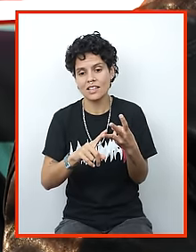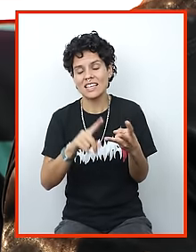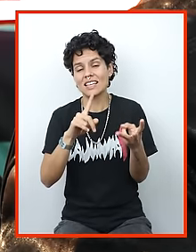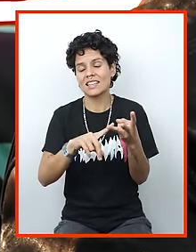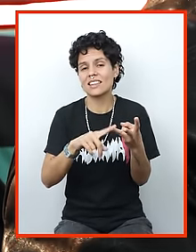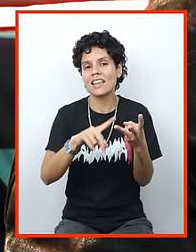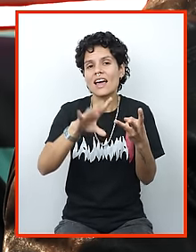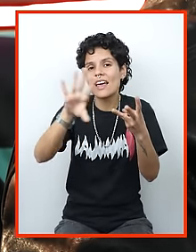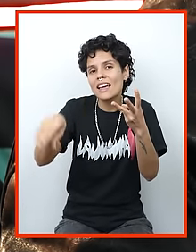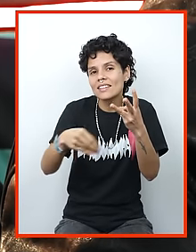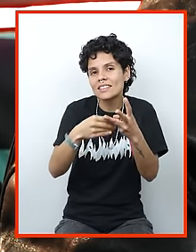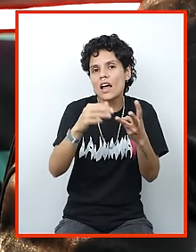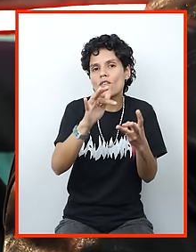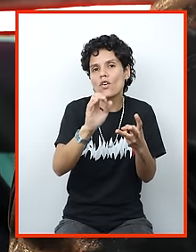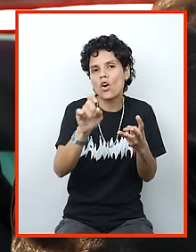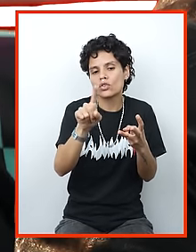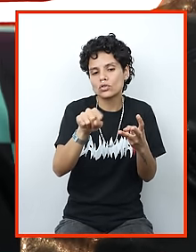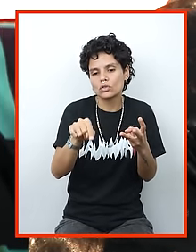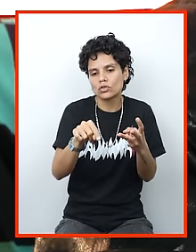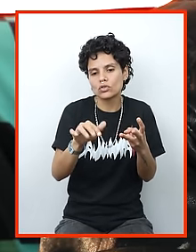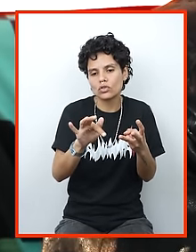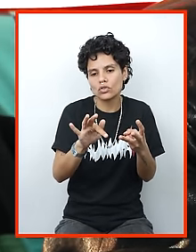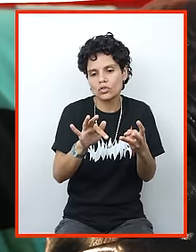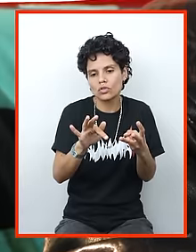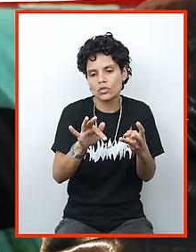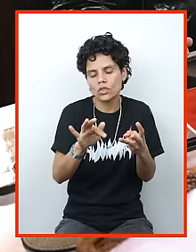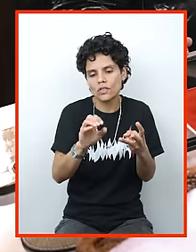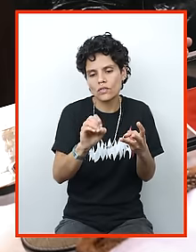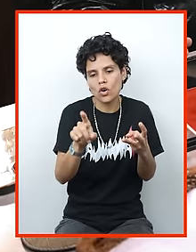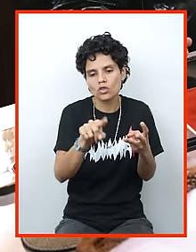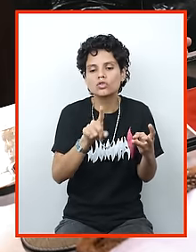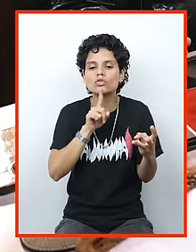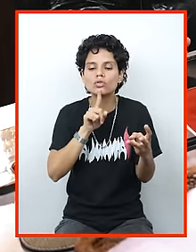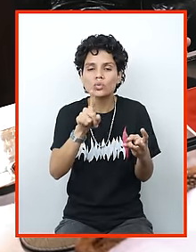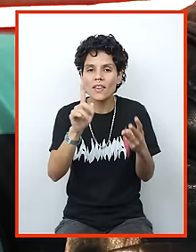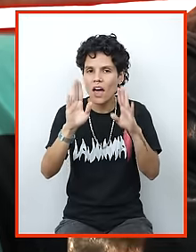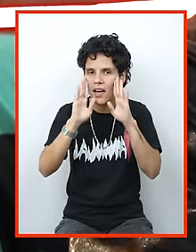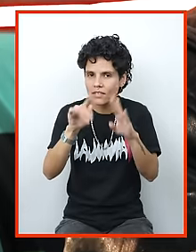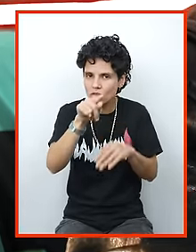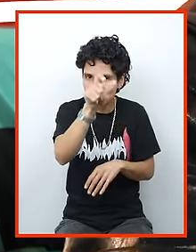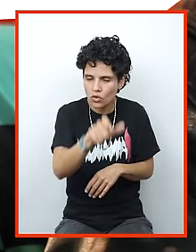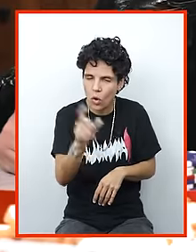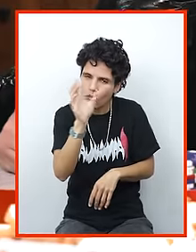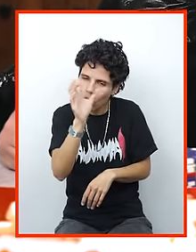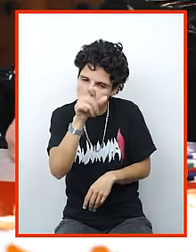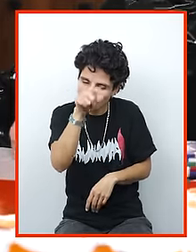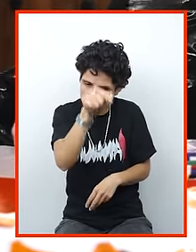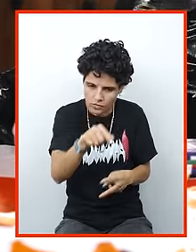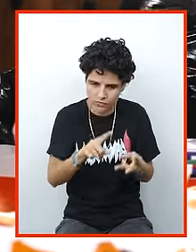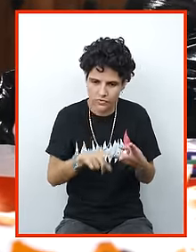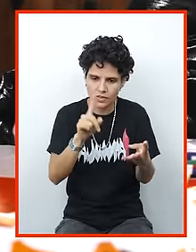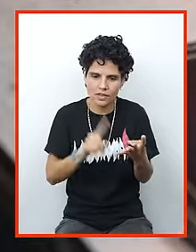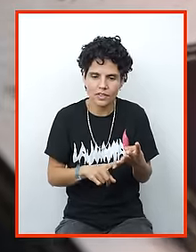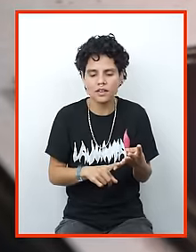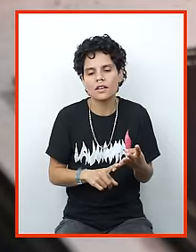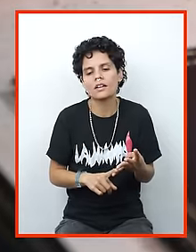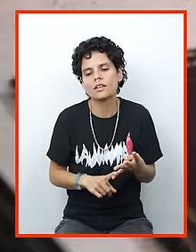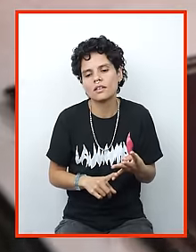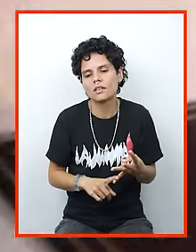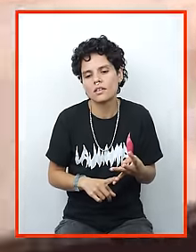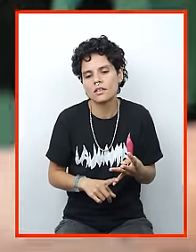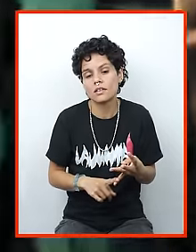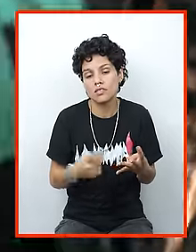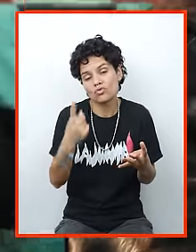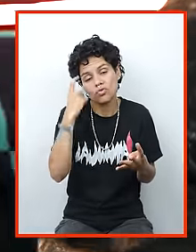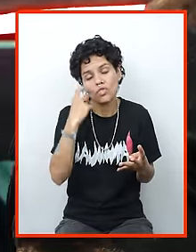que canta, que hace pista, que hace video, que es terrible seco, así que igual lo ven. ¿Cómo se llama? Fost, F-O-S-T, para que lo vayan a escuchar igual. Fost, para vayan a escuchar a Fost. Y esta última,